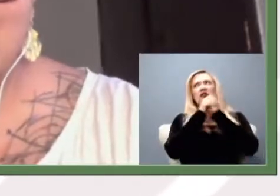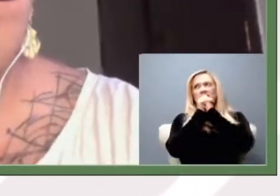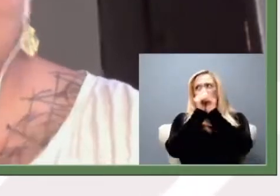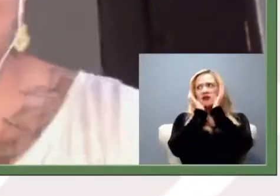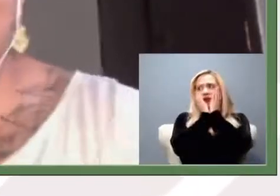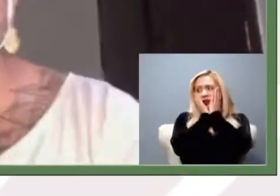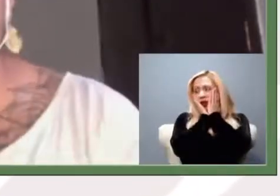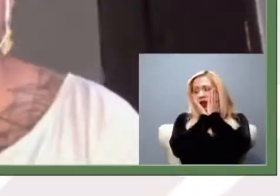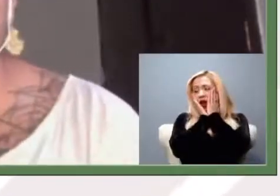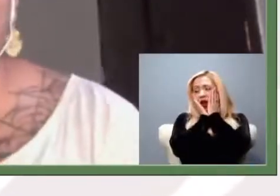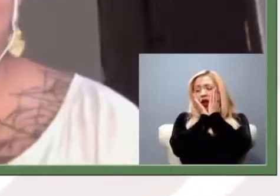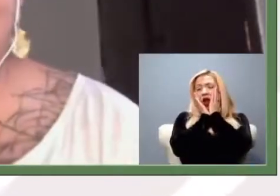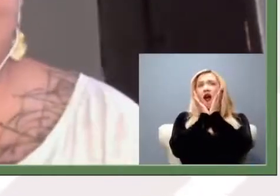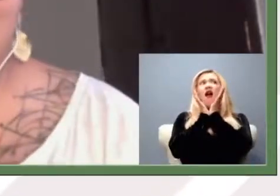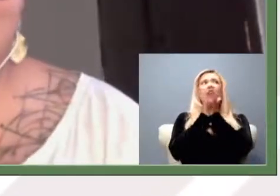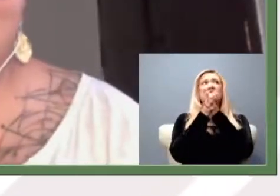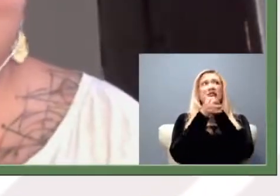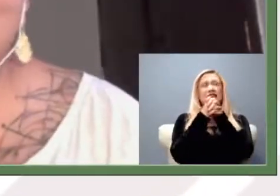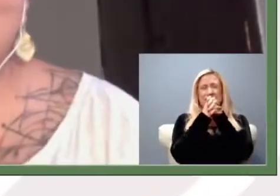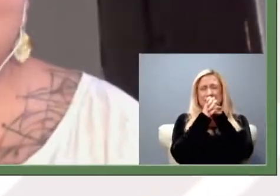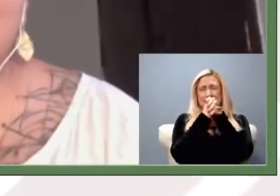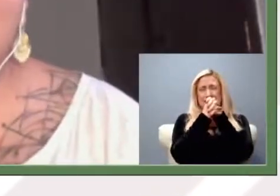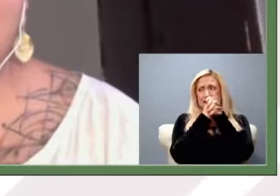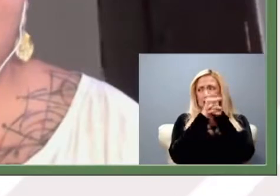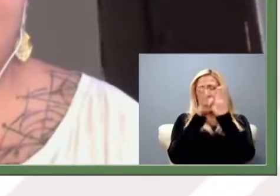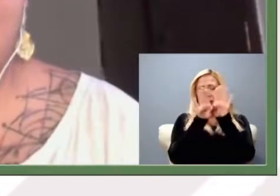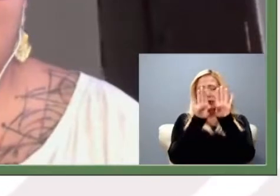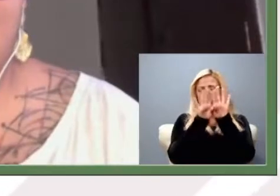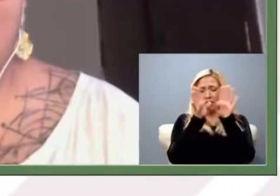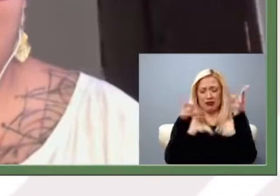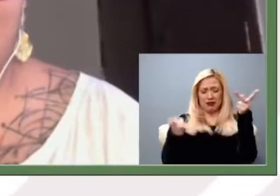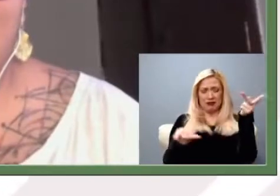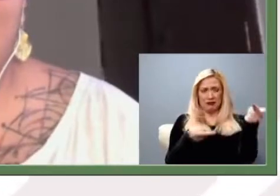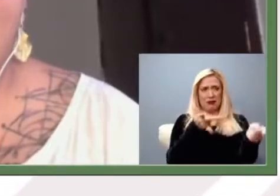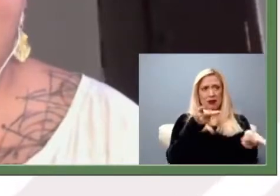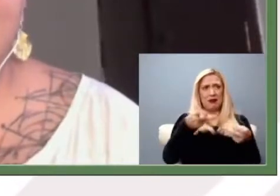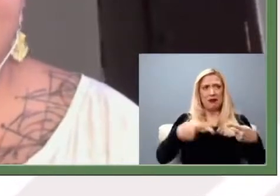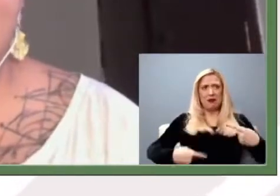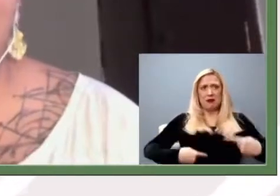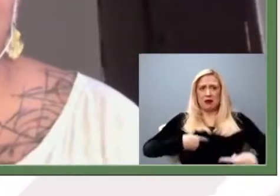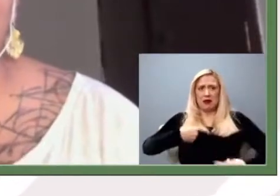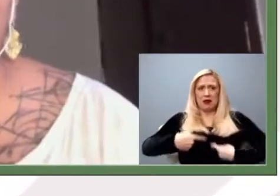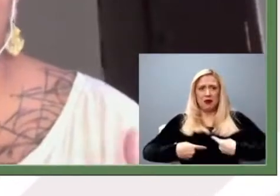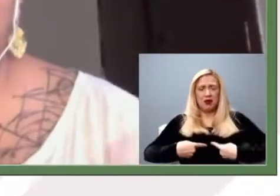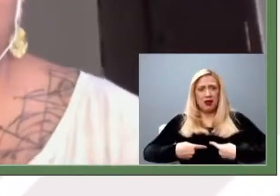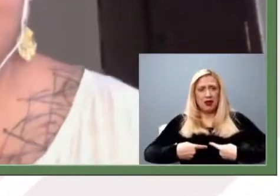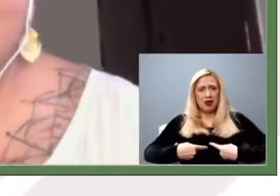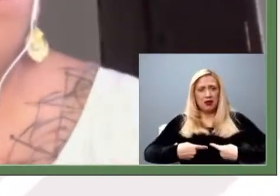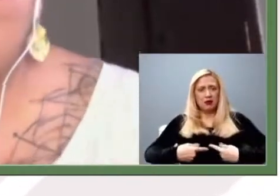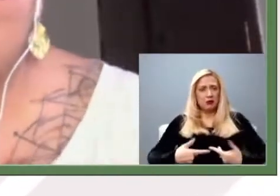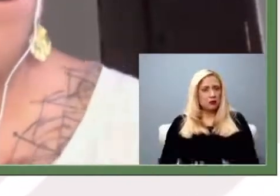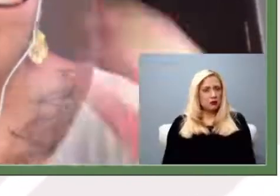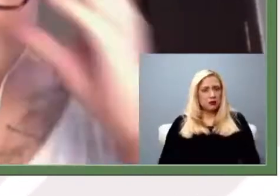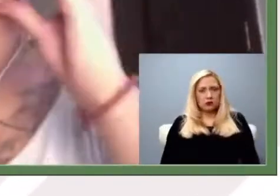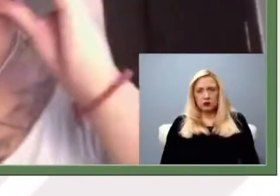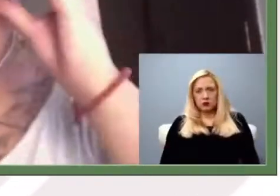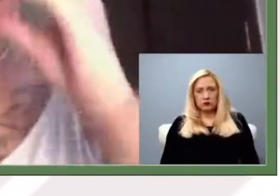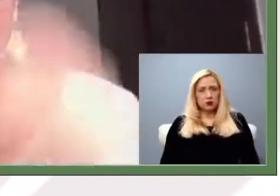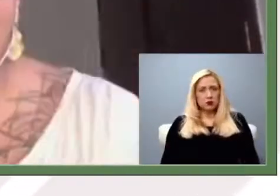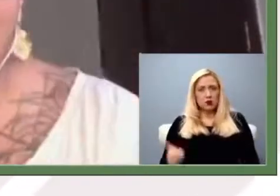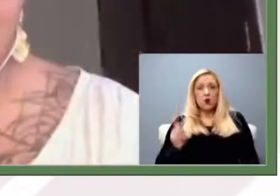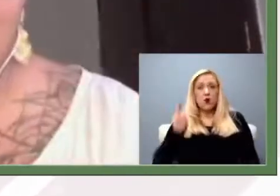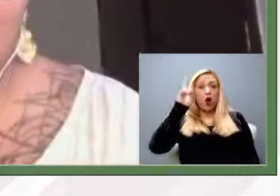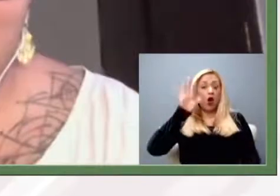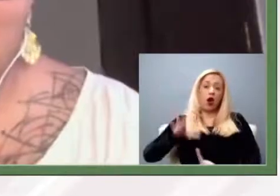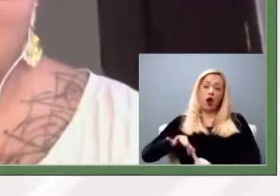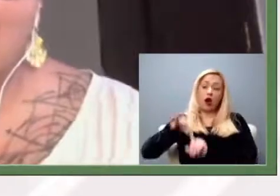ahora estamos cuestionando esto? El cuestionamiento se entiende como que ahora estamos apostando ¿no? Que todo el mundo